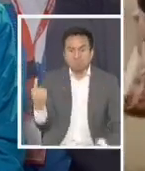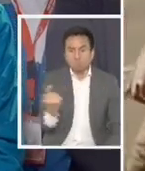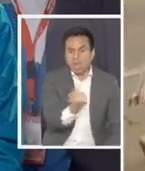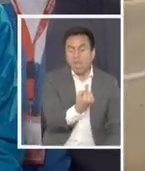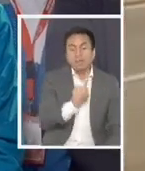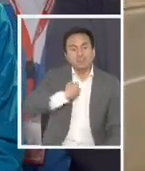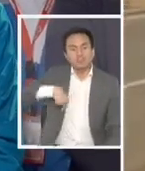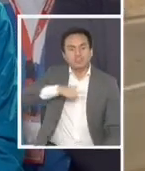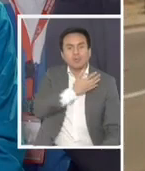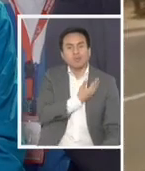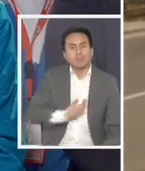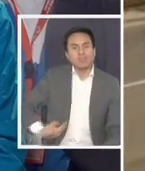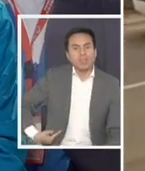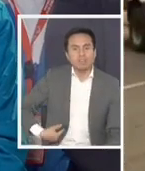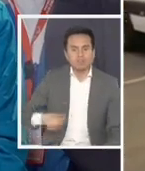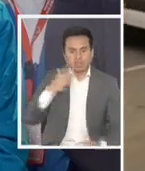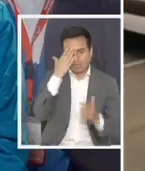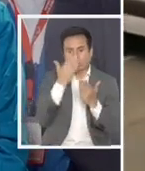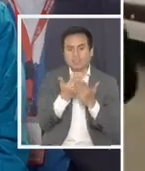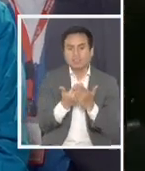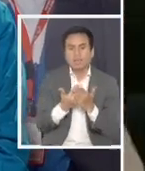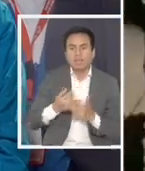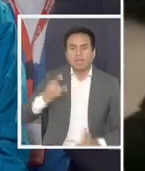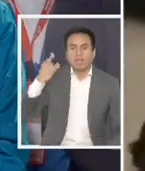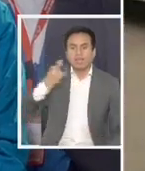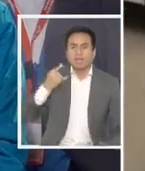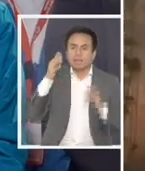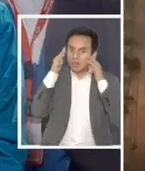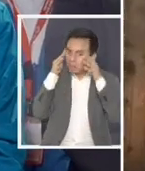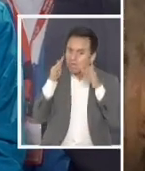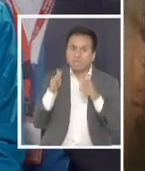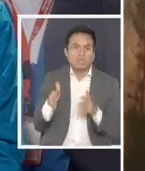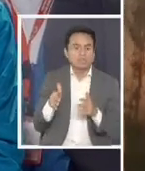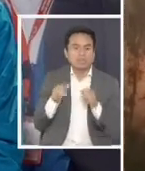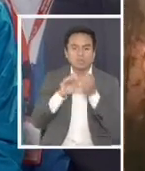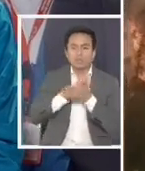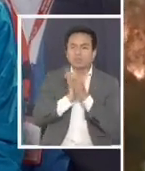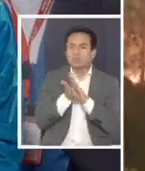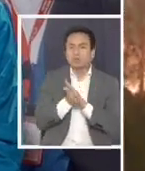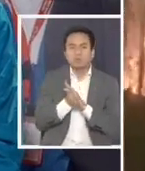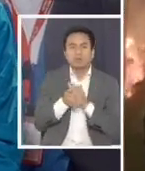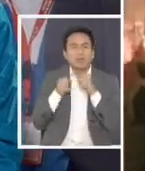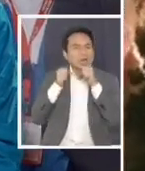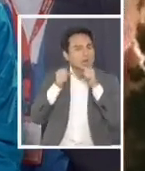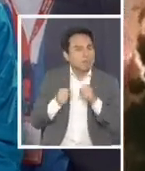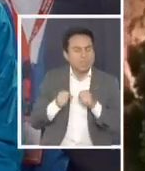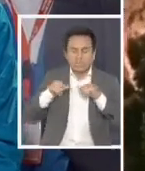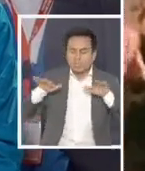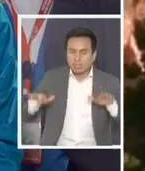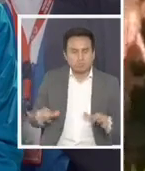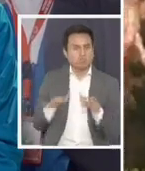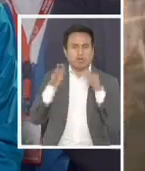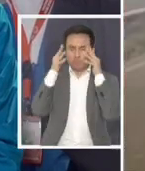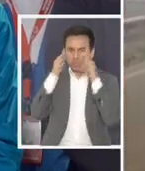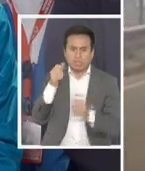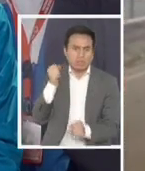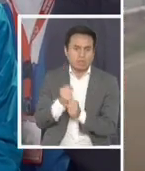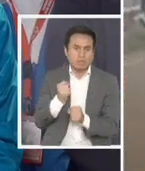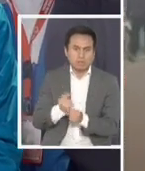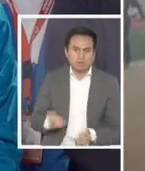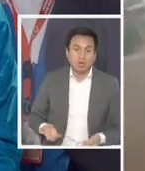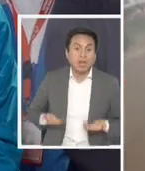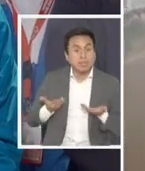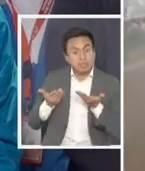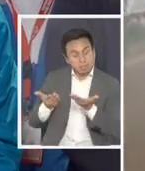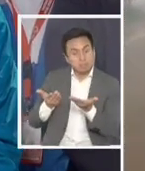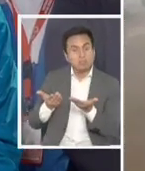nuestra prioridad ahora como gobierno enfrentar la emergencia y poder poner todos nuestros capacidades y esfuerzo y trabajo a